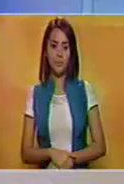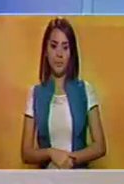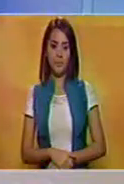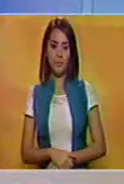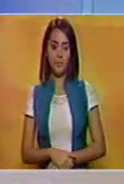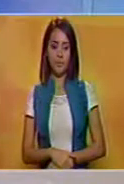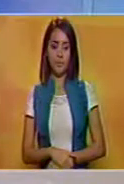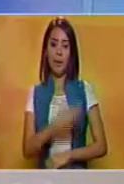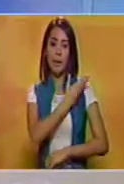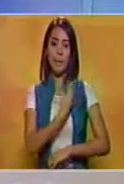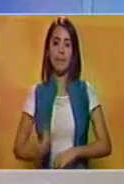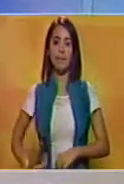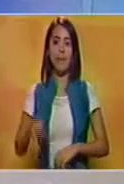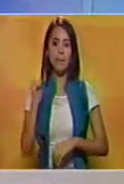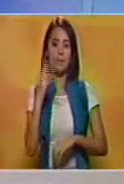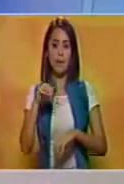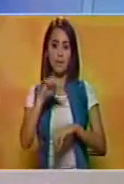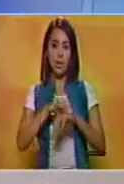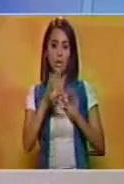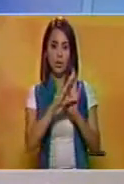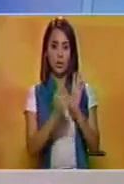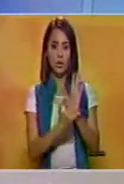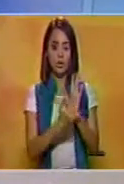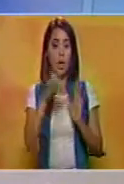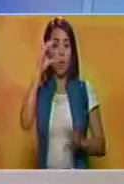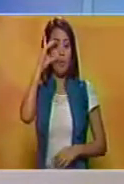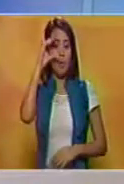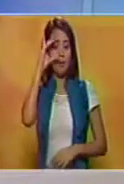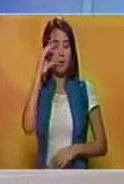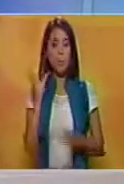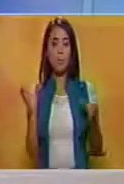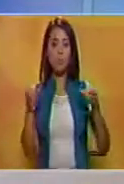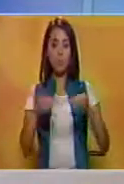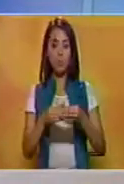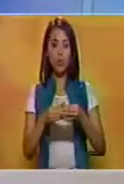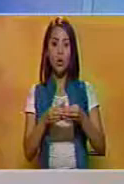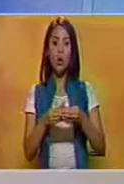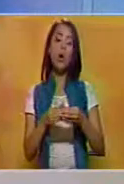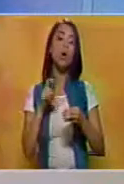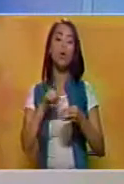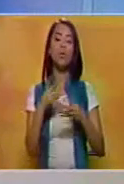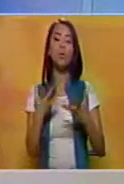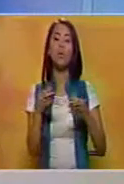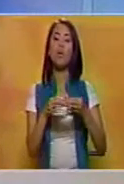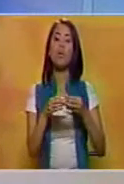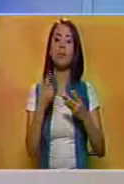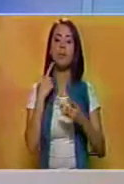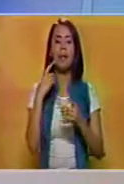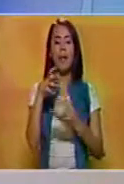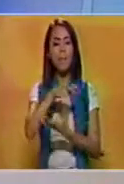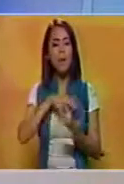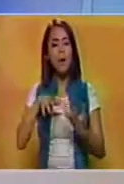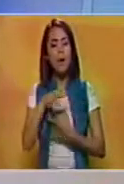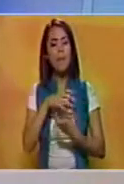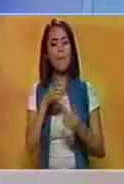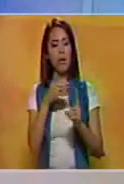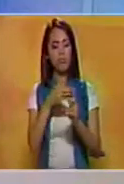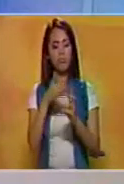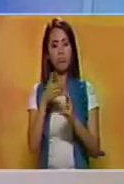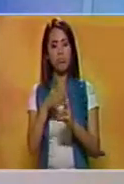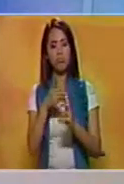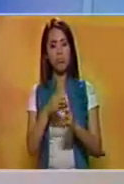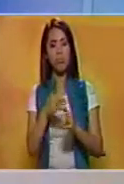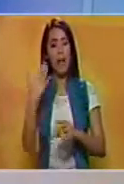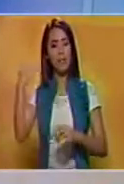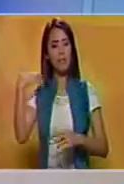la presidenta de la asamblea nacional constituyente a ese rodríguez sostuvo una reunión con los integrantes del comité de víctimas de la guarimba aseguró que tras